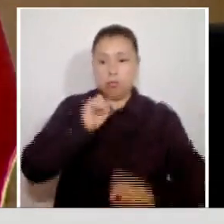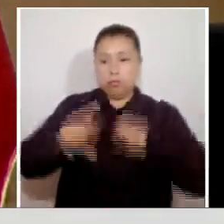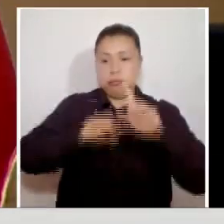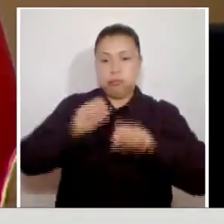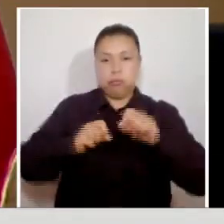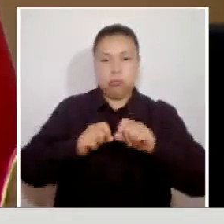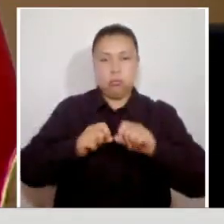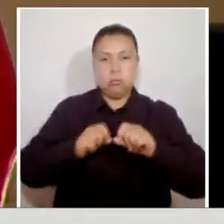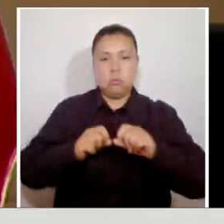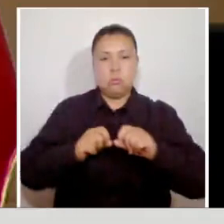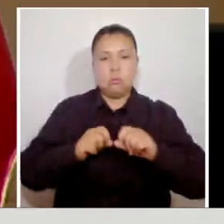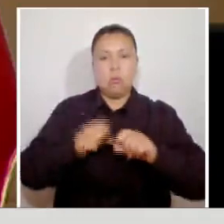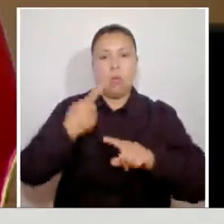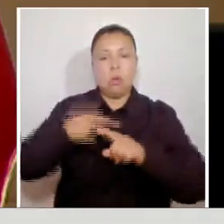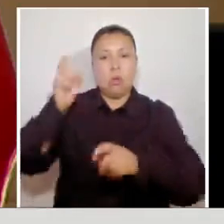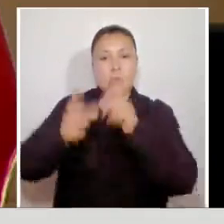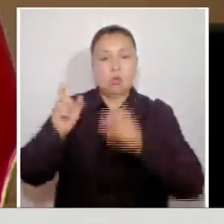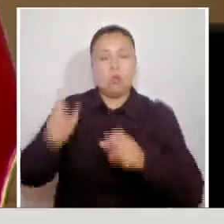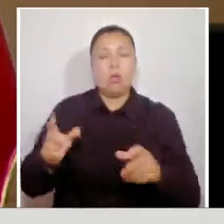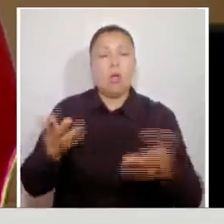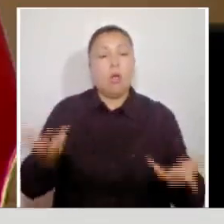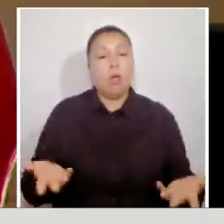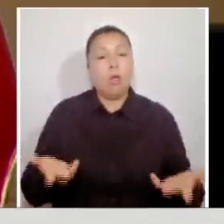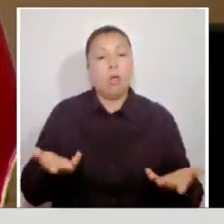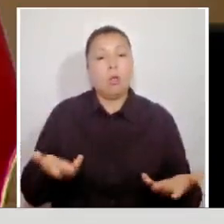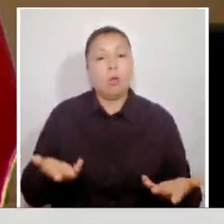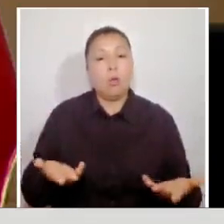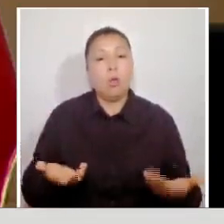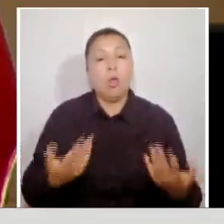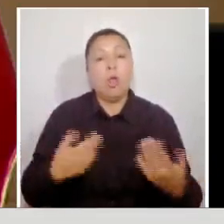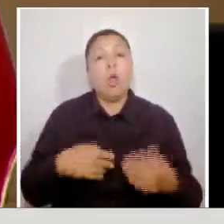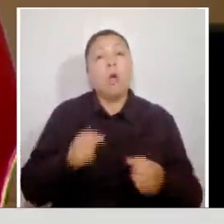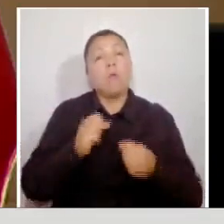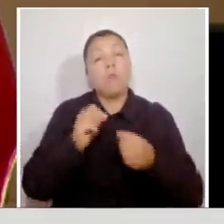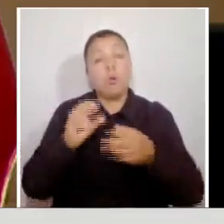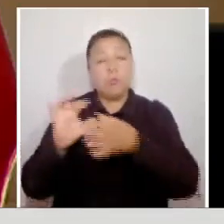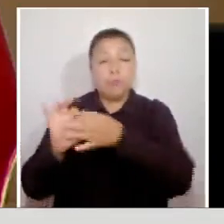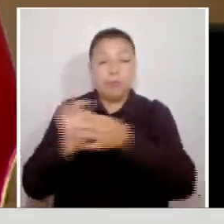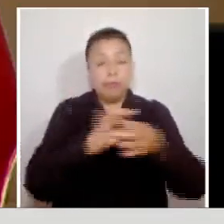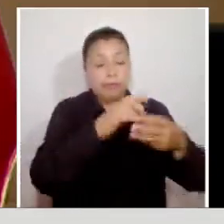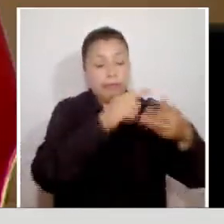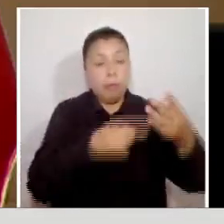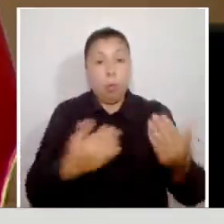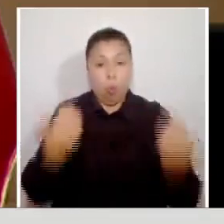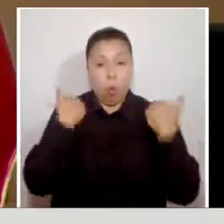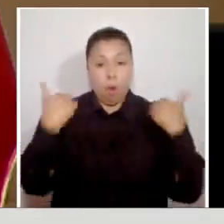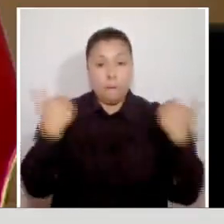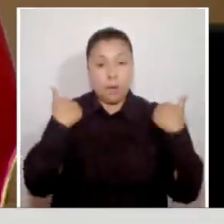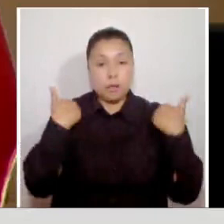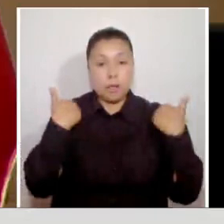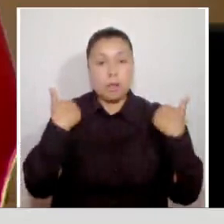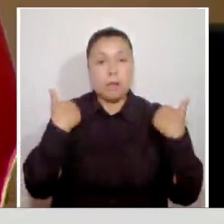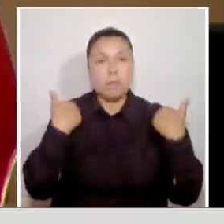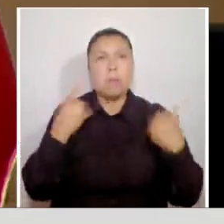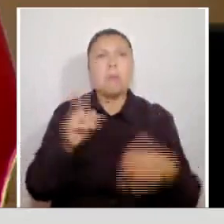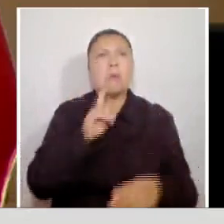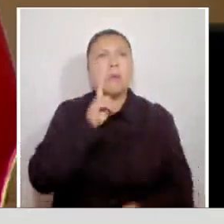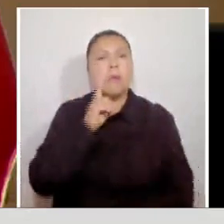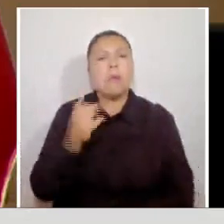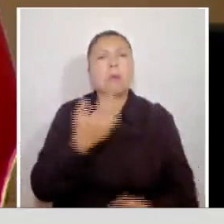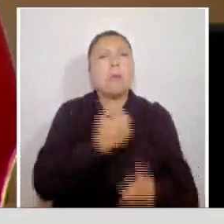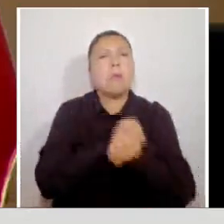tercero señor presidente por por las siguientes razones una práctica no tiene por qué